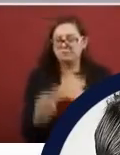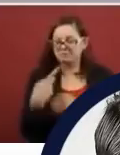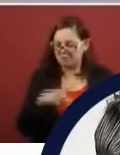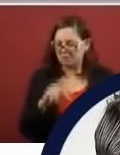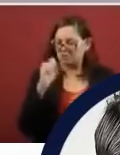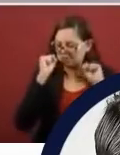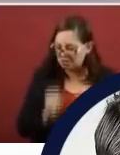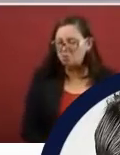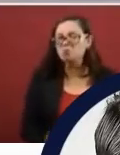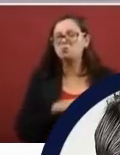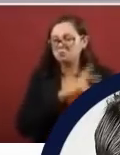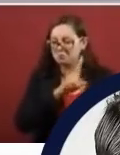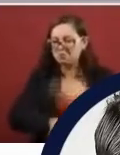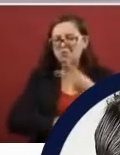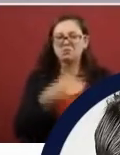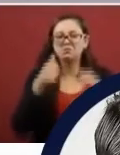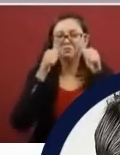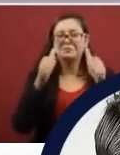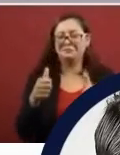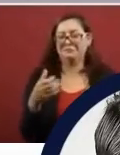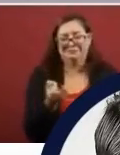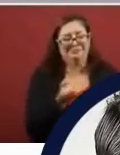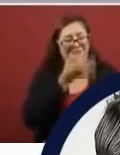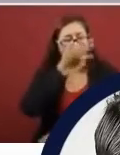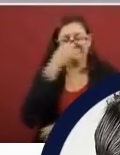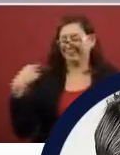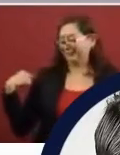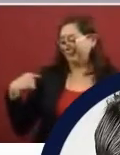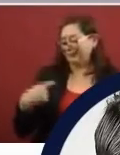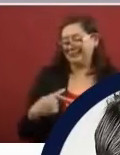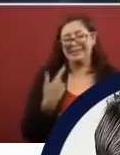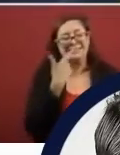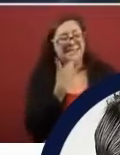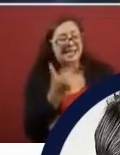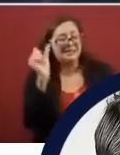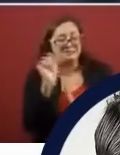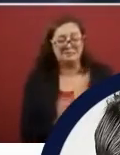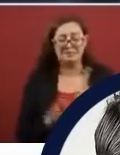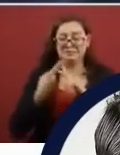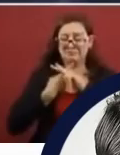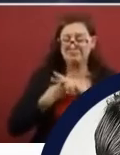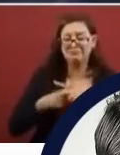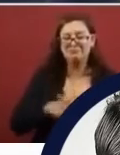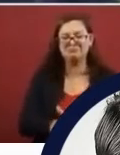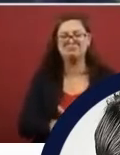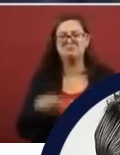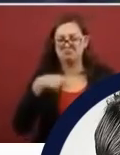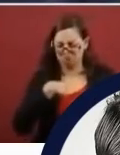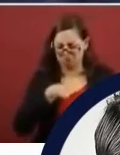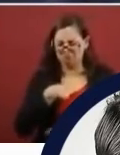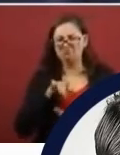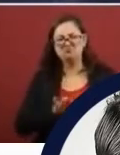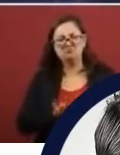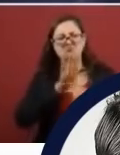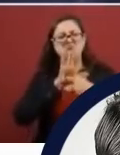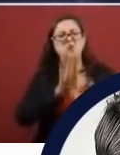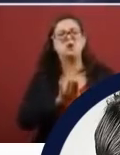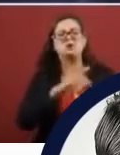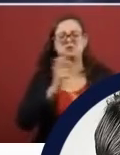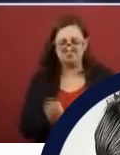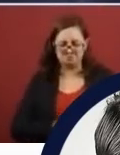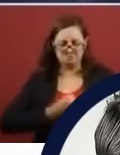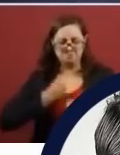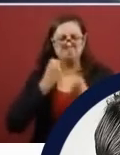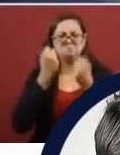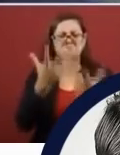de tu medio un espacio de reflexión interesante, pero no es la regla. El conglomerado mediático pasa por pensar que el